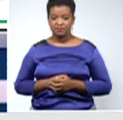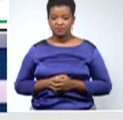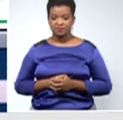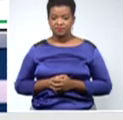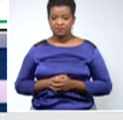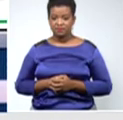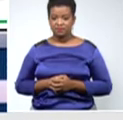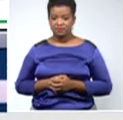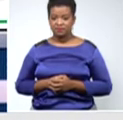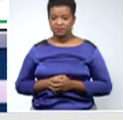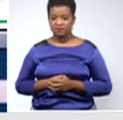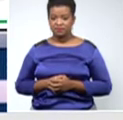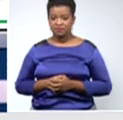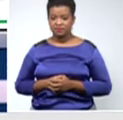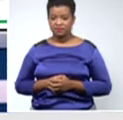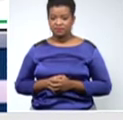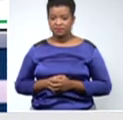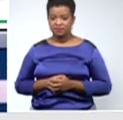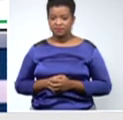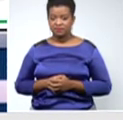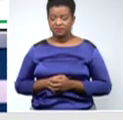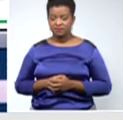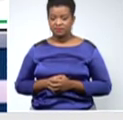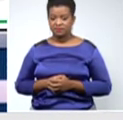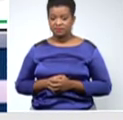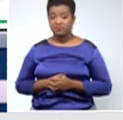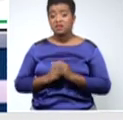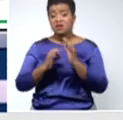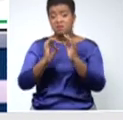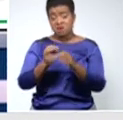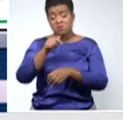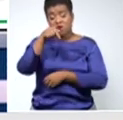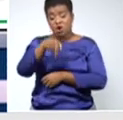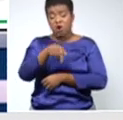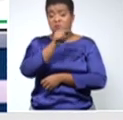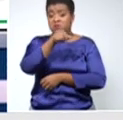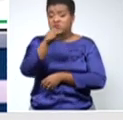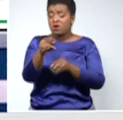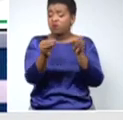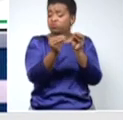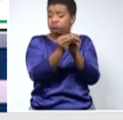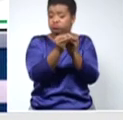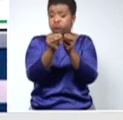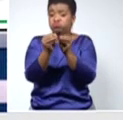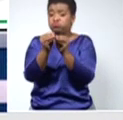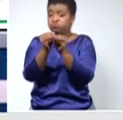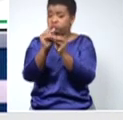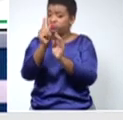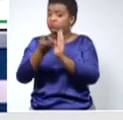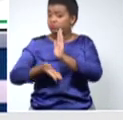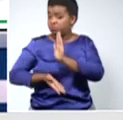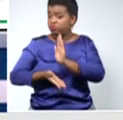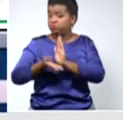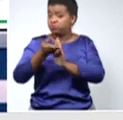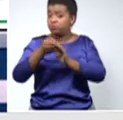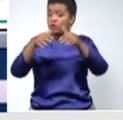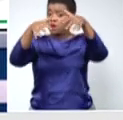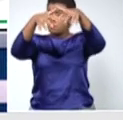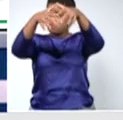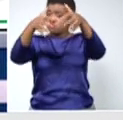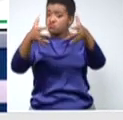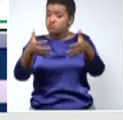Bueno, a pesar del leve descenso que hemos tenido hoy en el número de contagios por la COVID-19, el mundo sigue con una situación